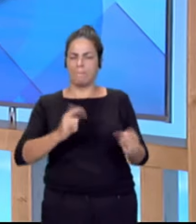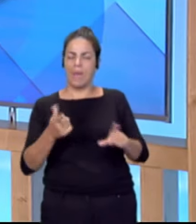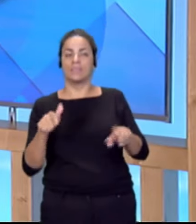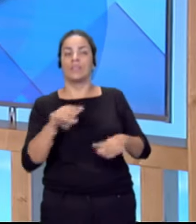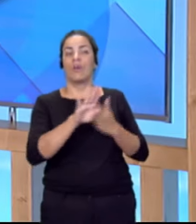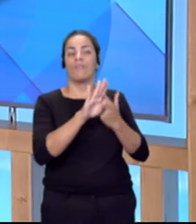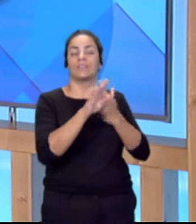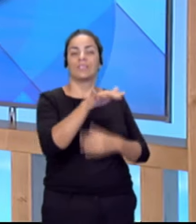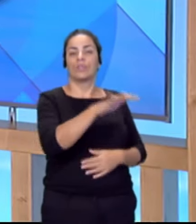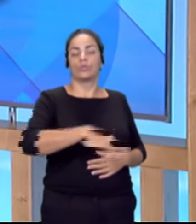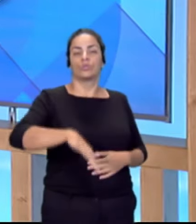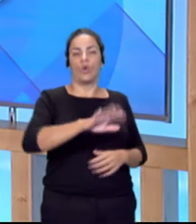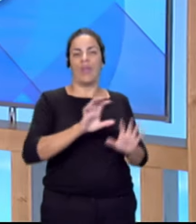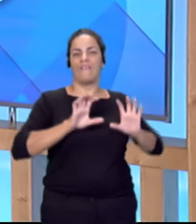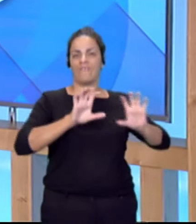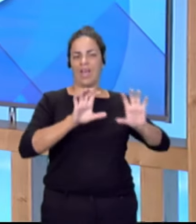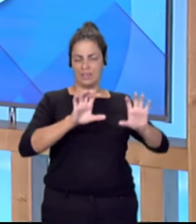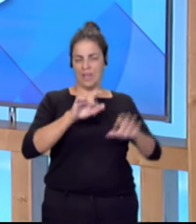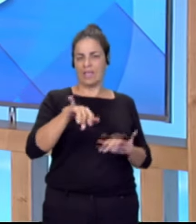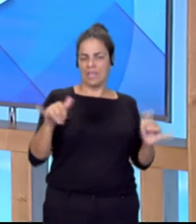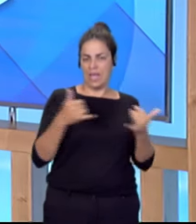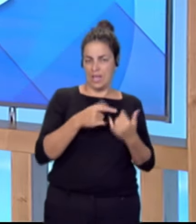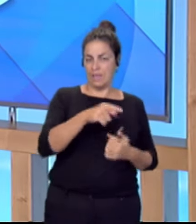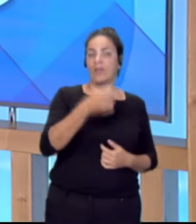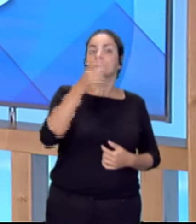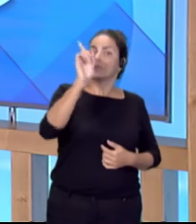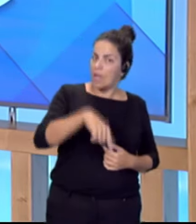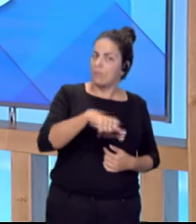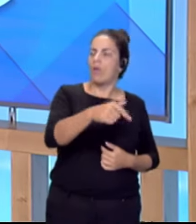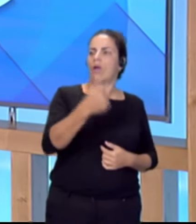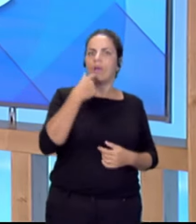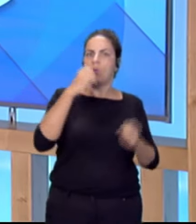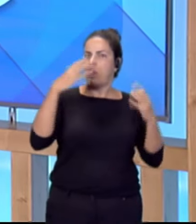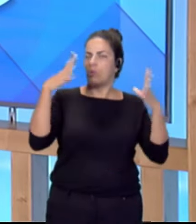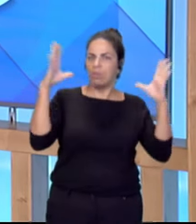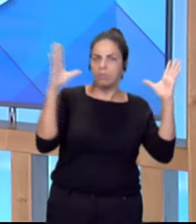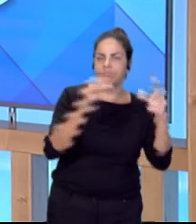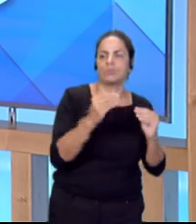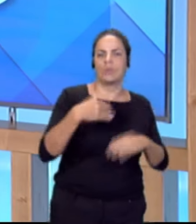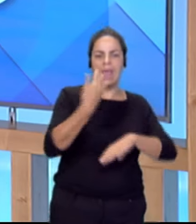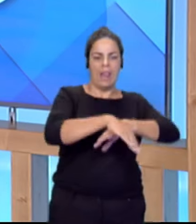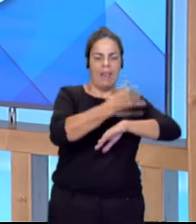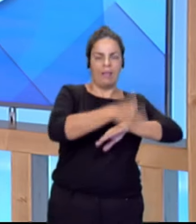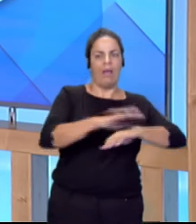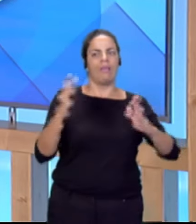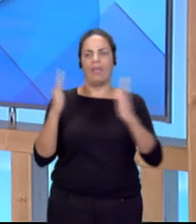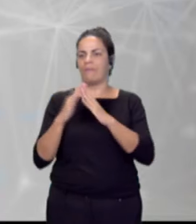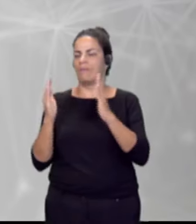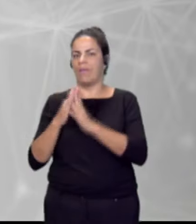de Fasnia, en la isla de Tenerife, que también han estado sin luz ni en la calle ni en viviendas.